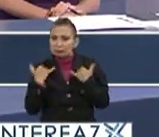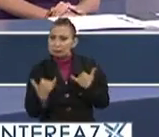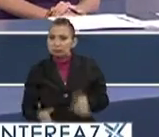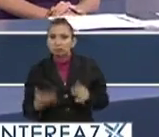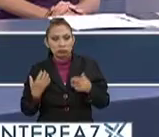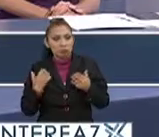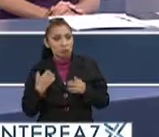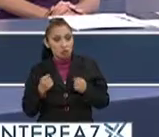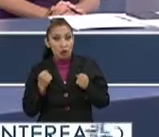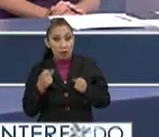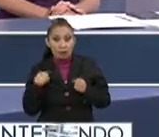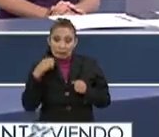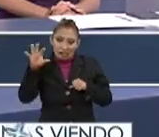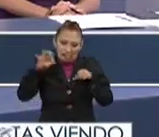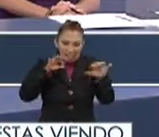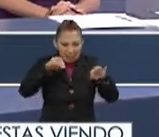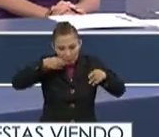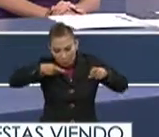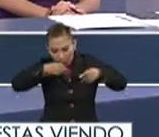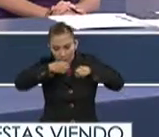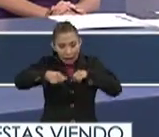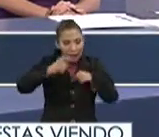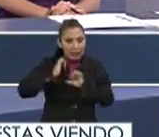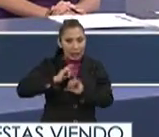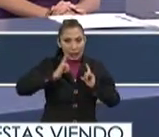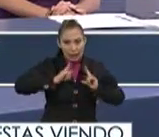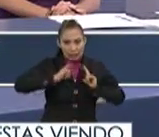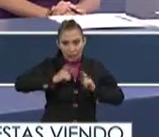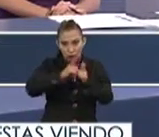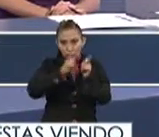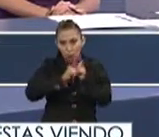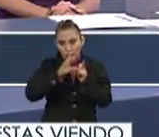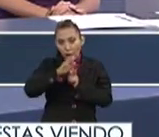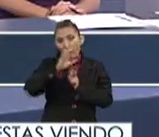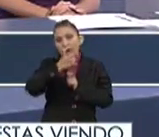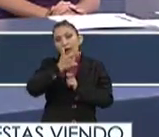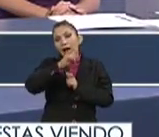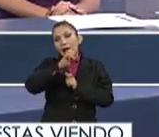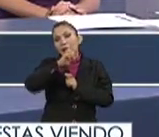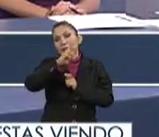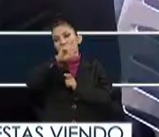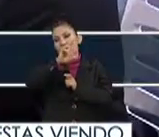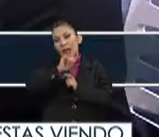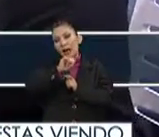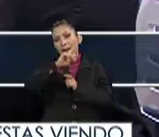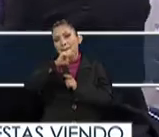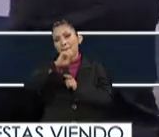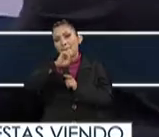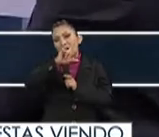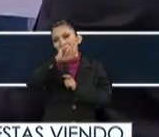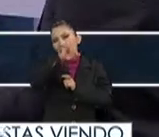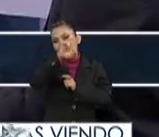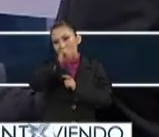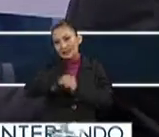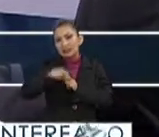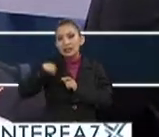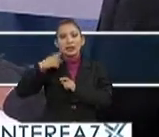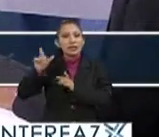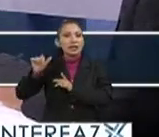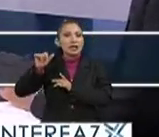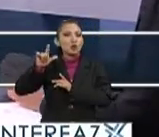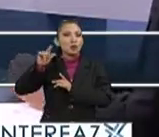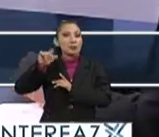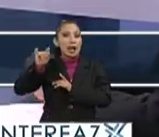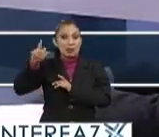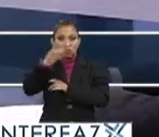bastante pesada. Nuestra gerente de grupos artísticos, que es Gabriela Peláez, que es quien lleva eso, y la subcoordinadora, que es Luisa